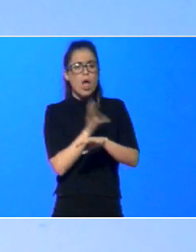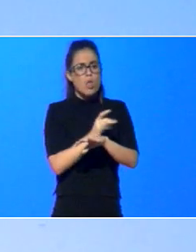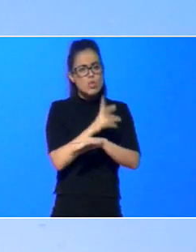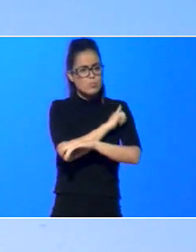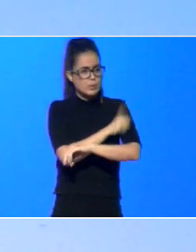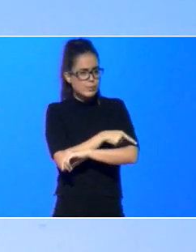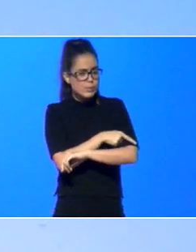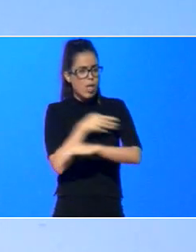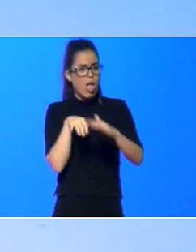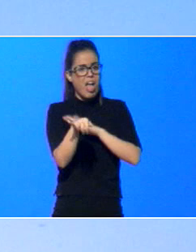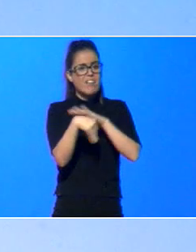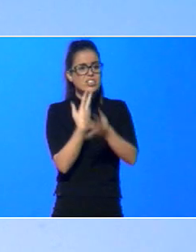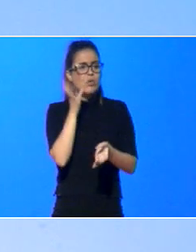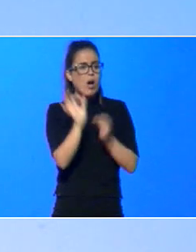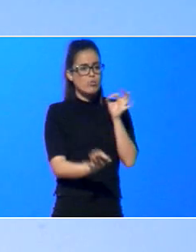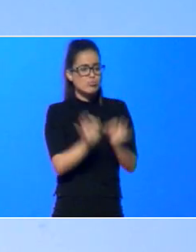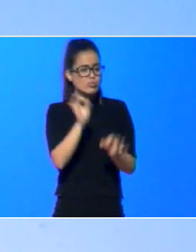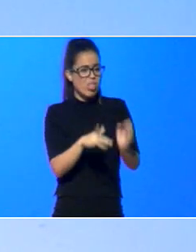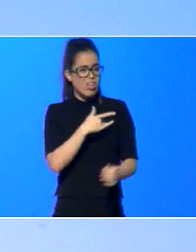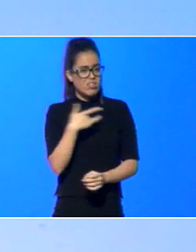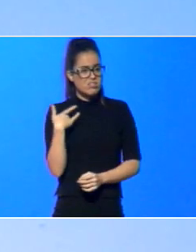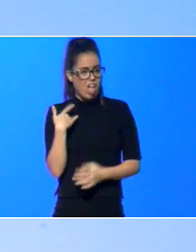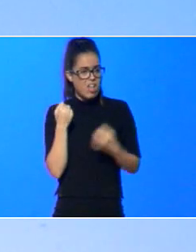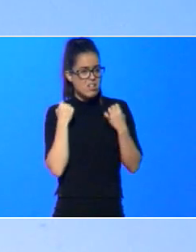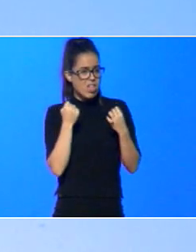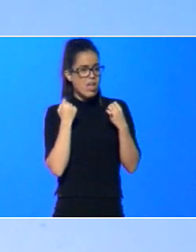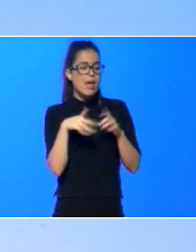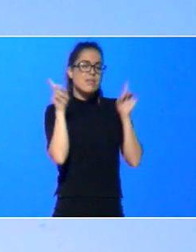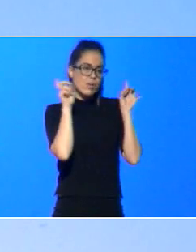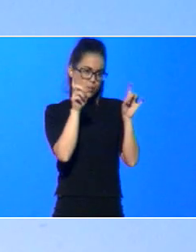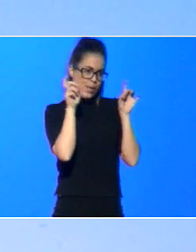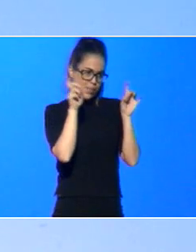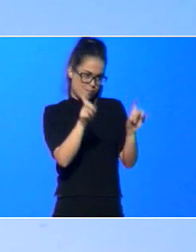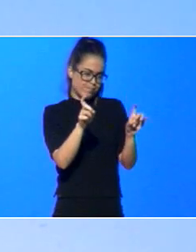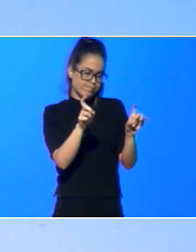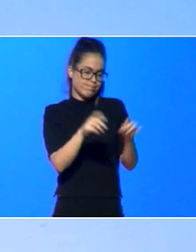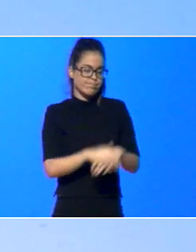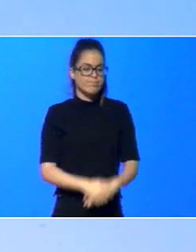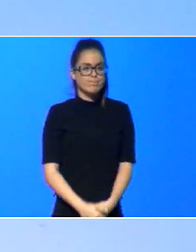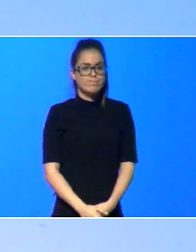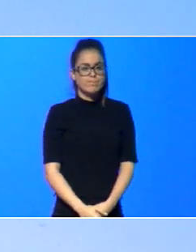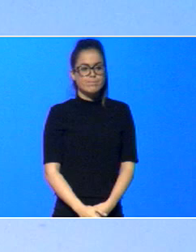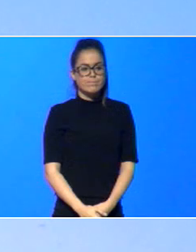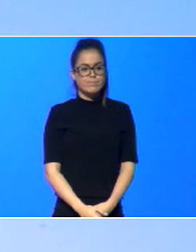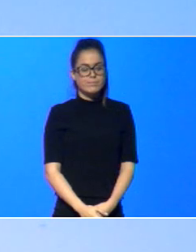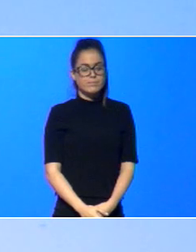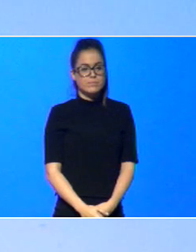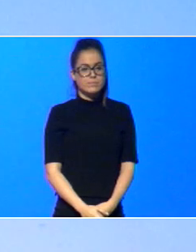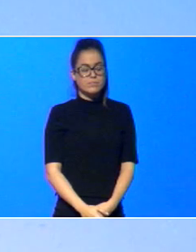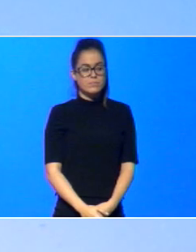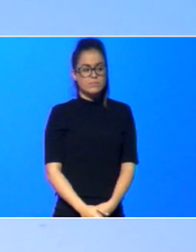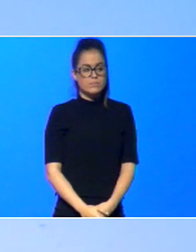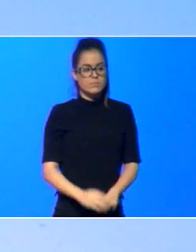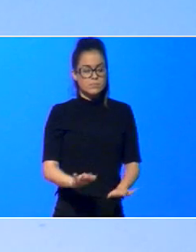acceso a la justicia sanidad y como no educación y con eso pasa a la segunda de